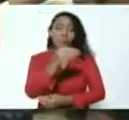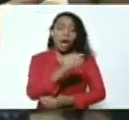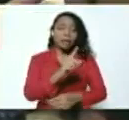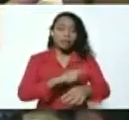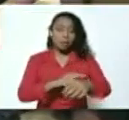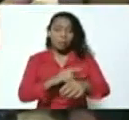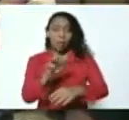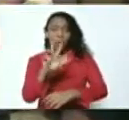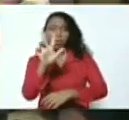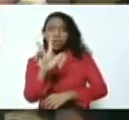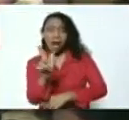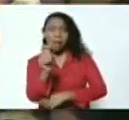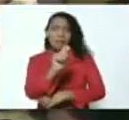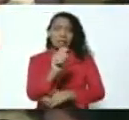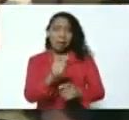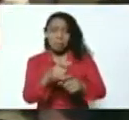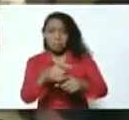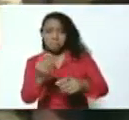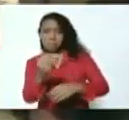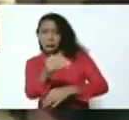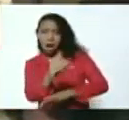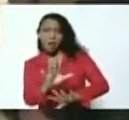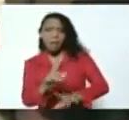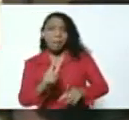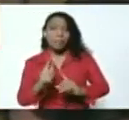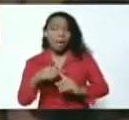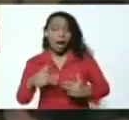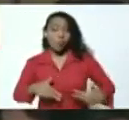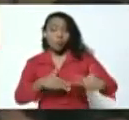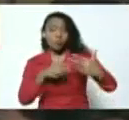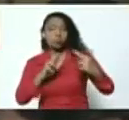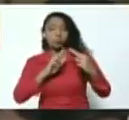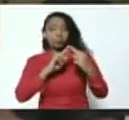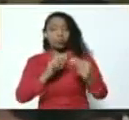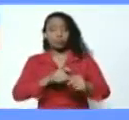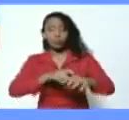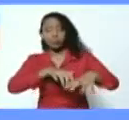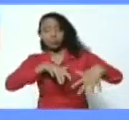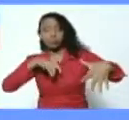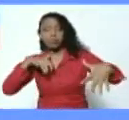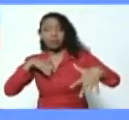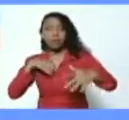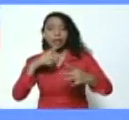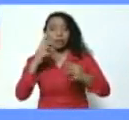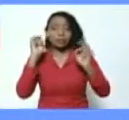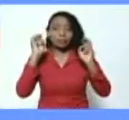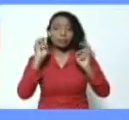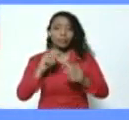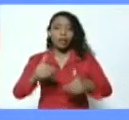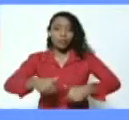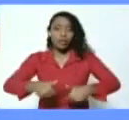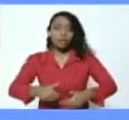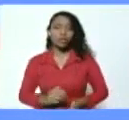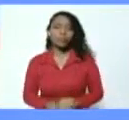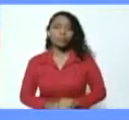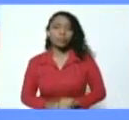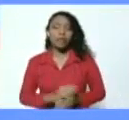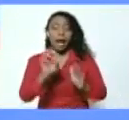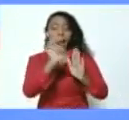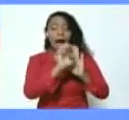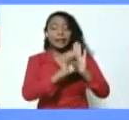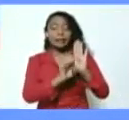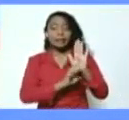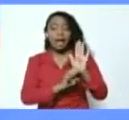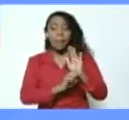de encuentros virtuales en la inmensa mayoría de los casos. La etapa